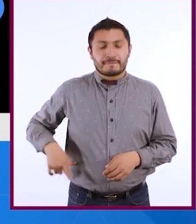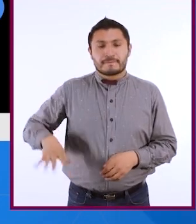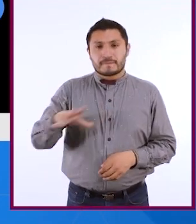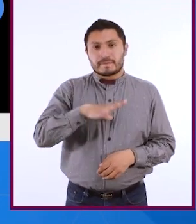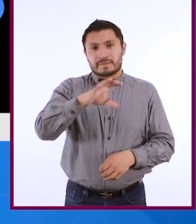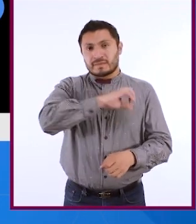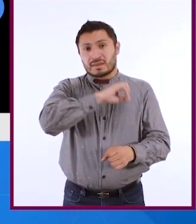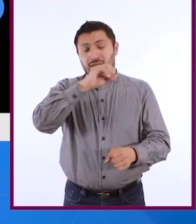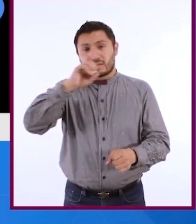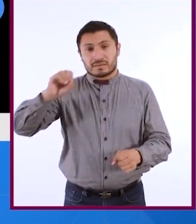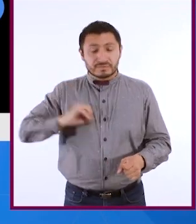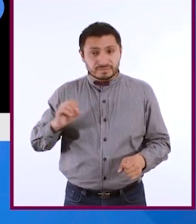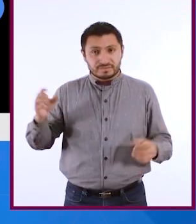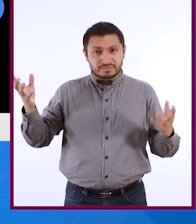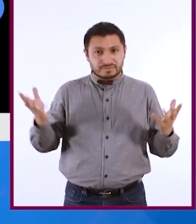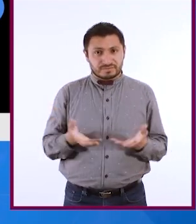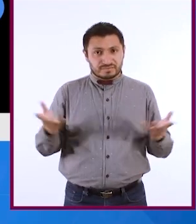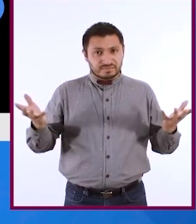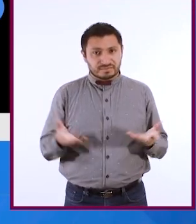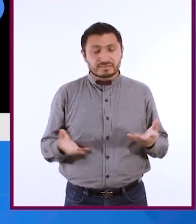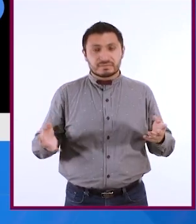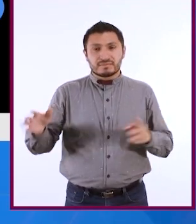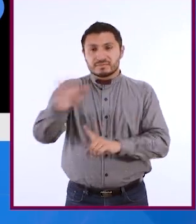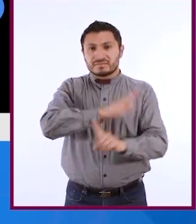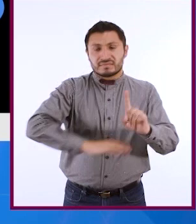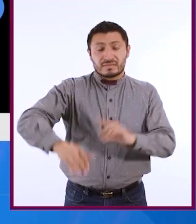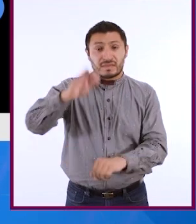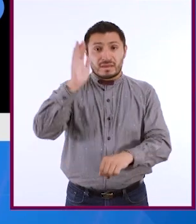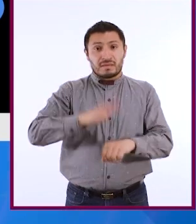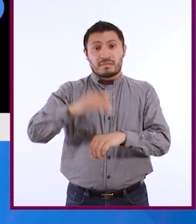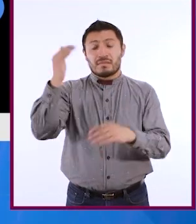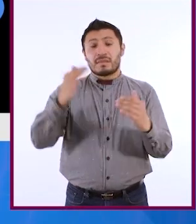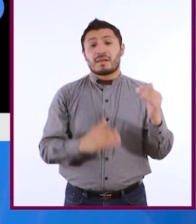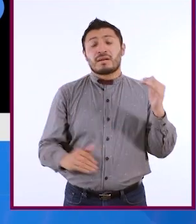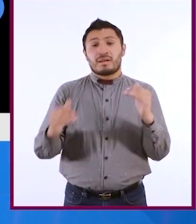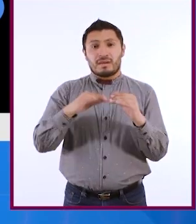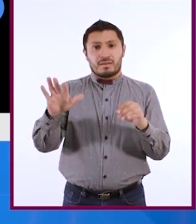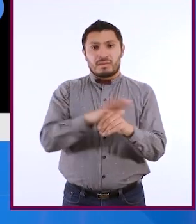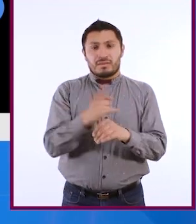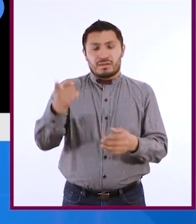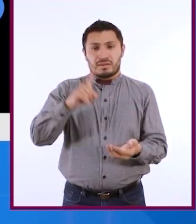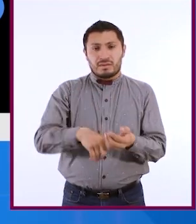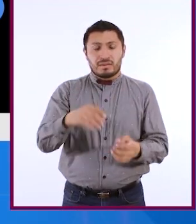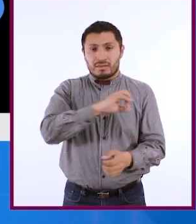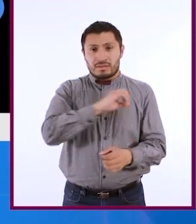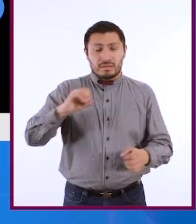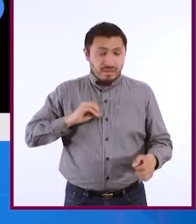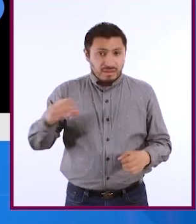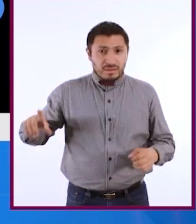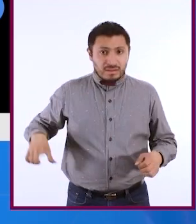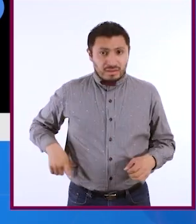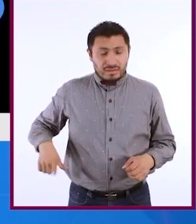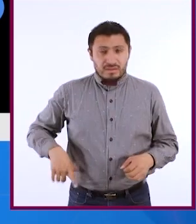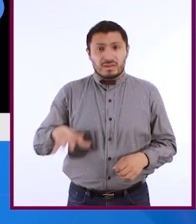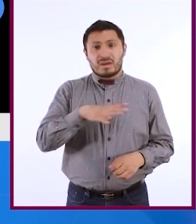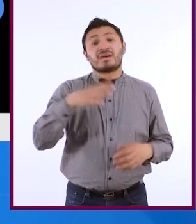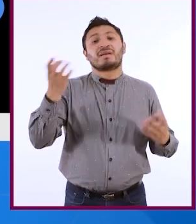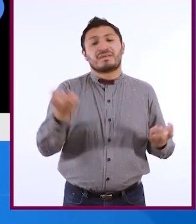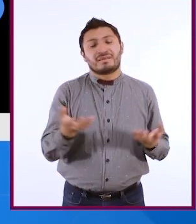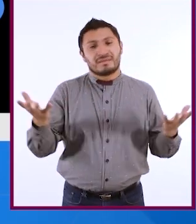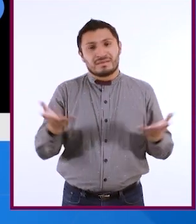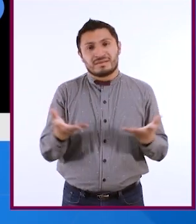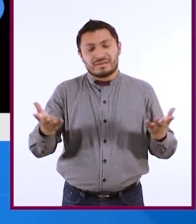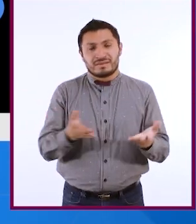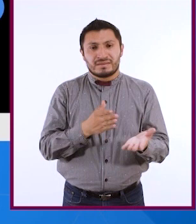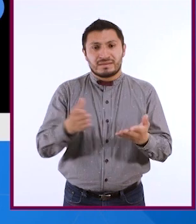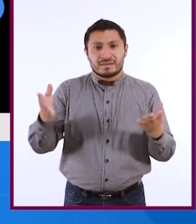obligación de generar contextos de mayor igualdad, porque dentro de las obligaciones del Estado está justo crear condiciones para